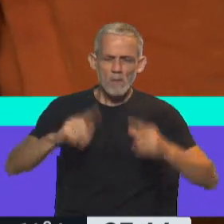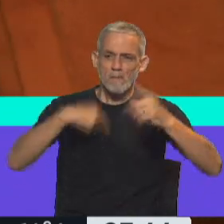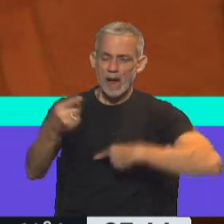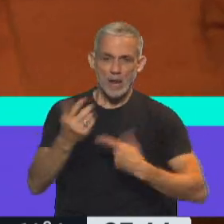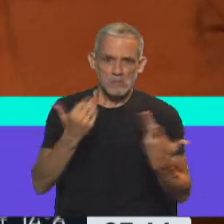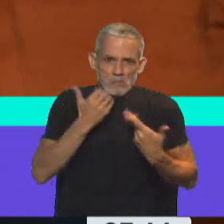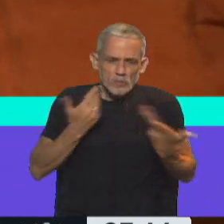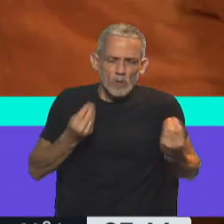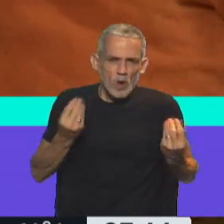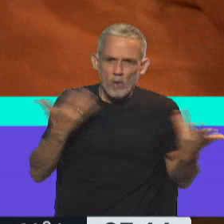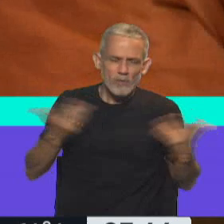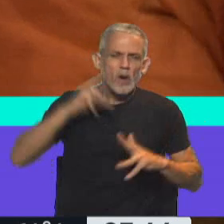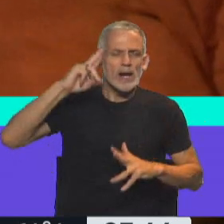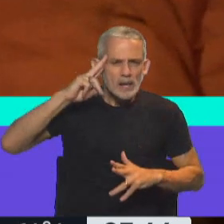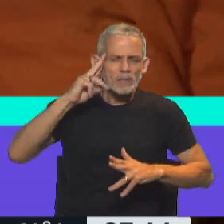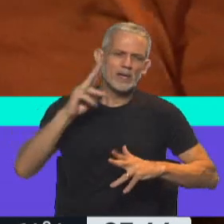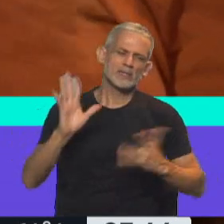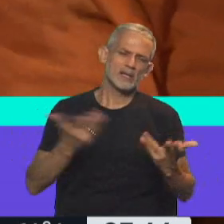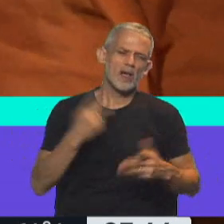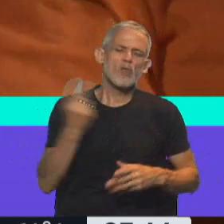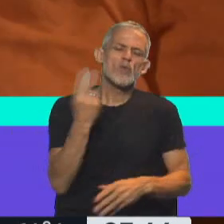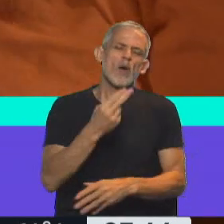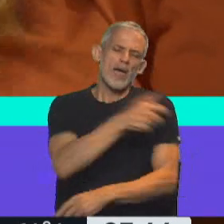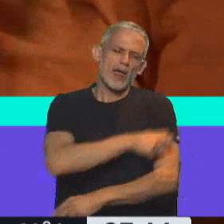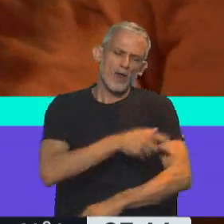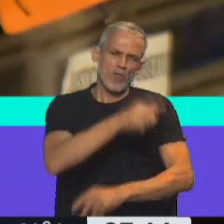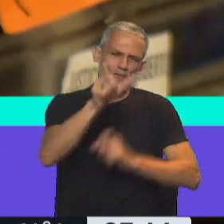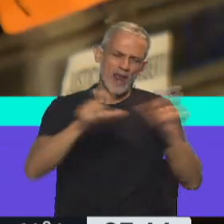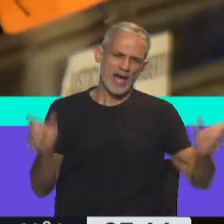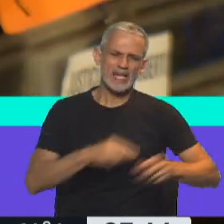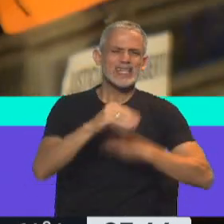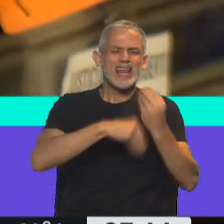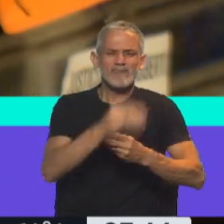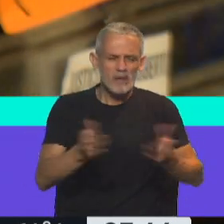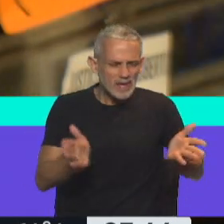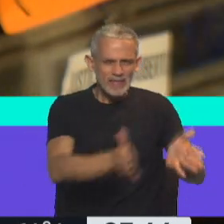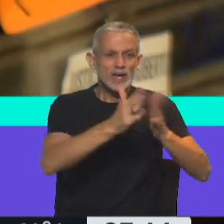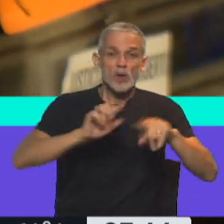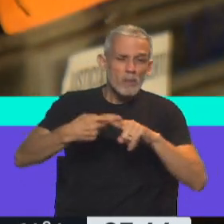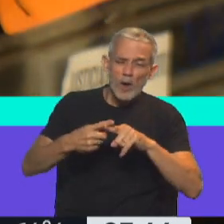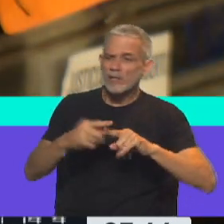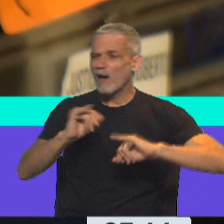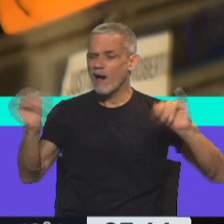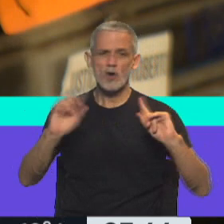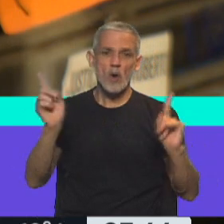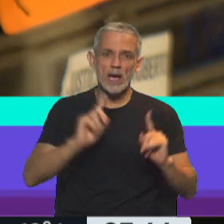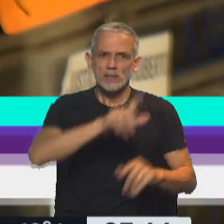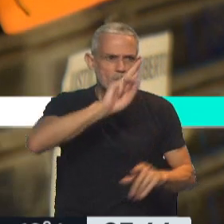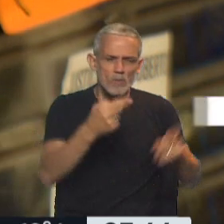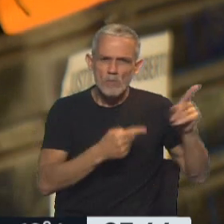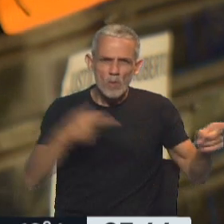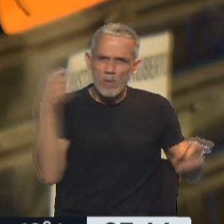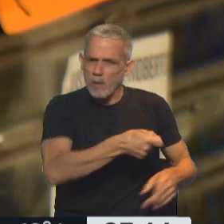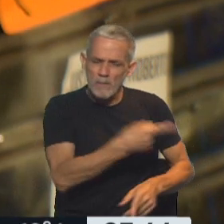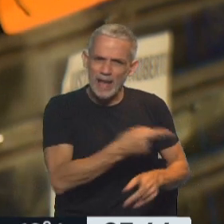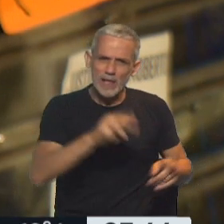mañana. Respeten un poco el duelo de la gente, a la familia, esto no es política, nos mataron a Roberto,